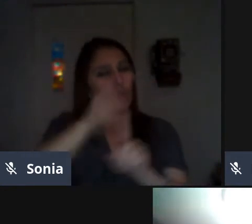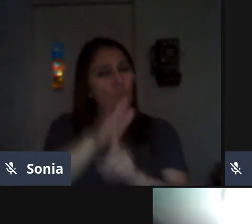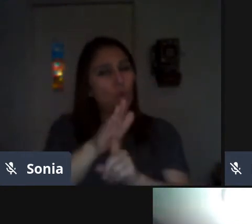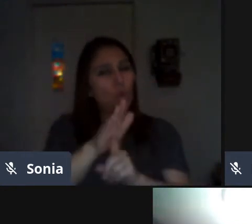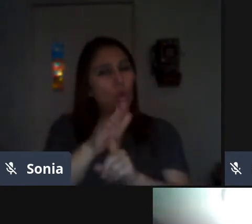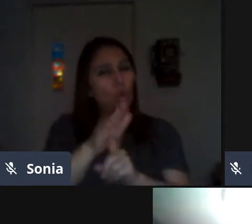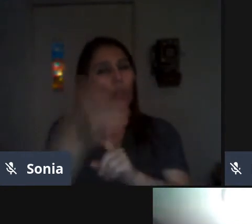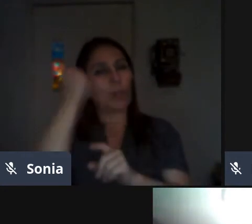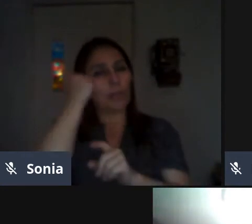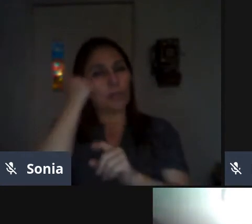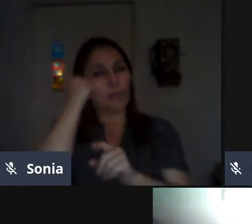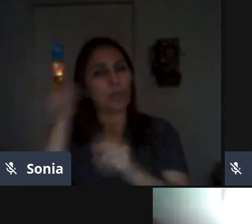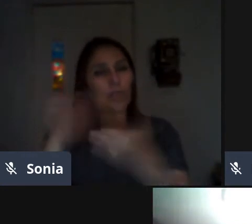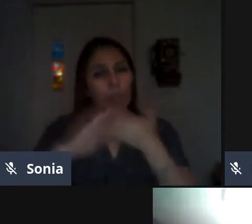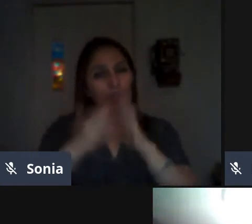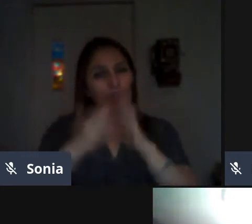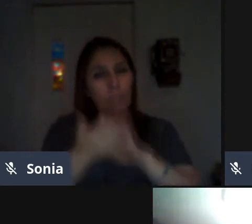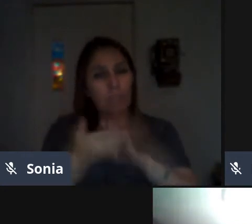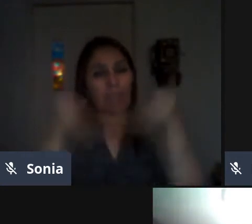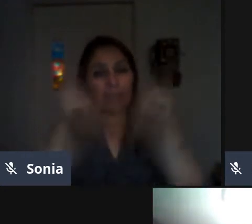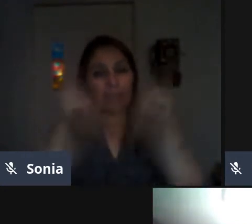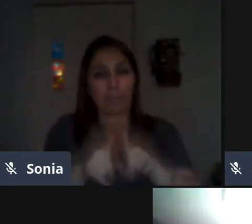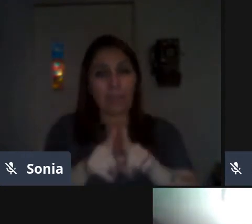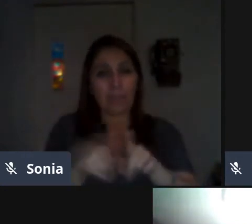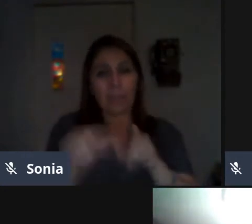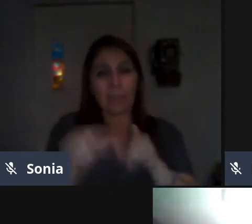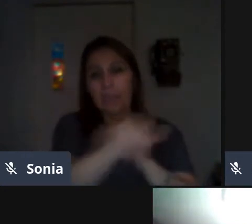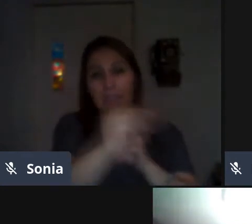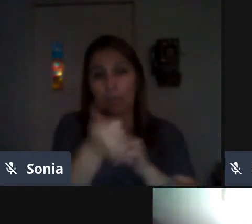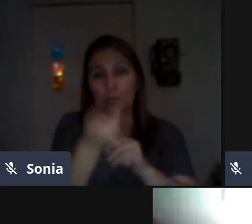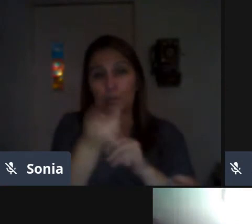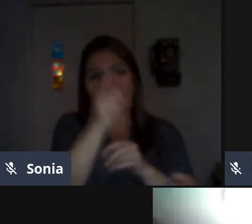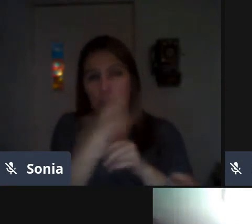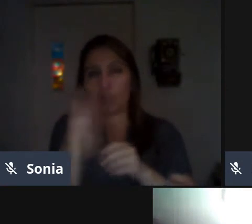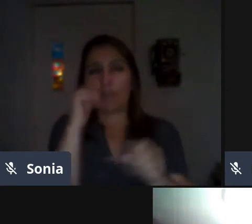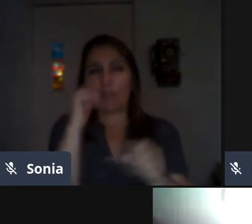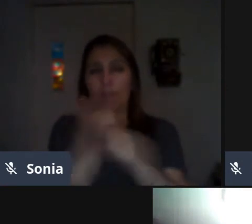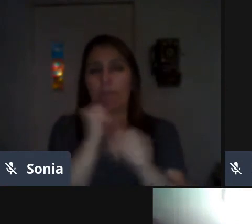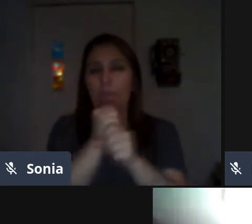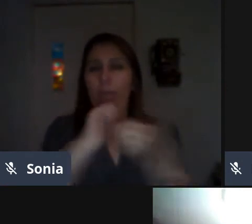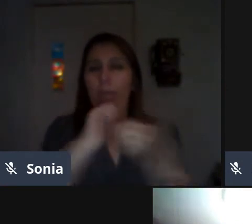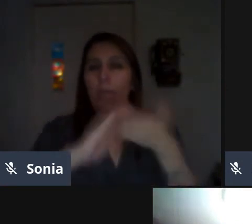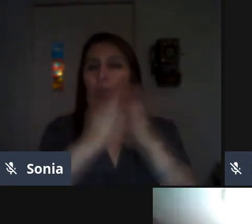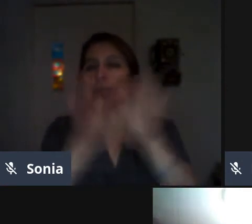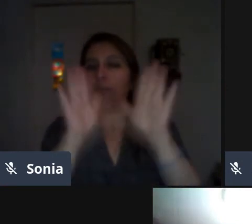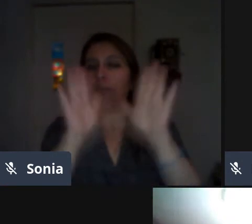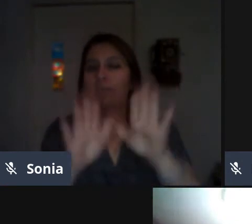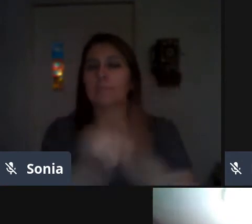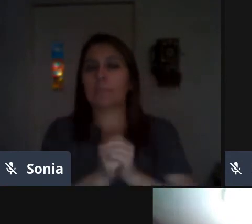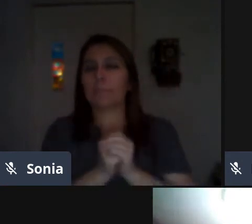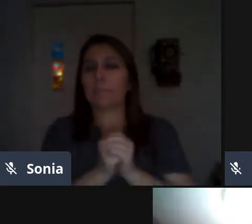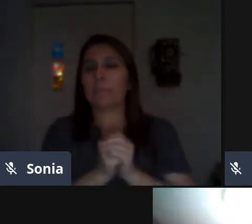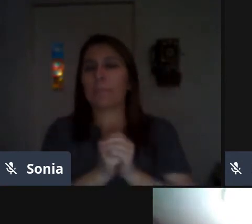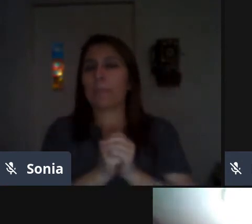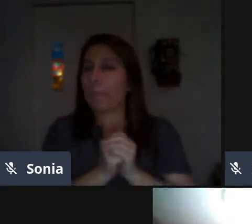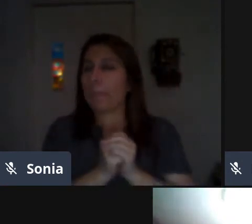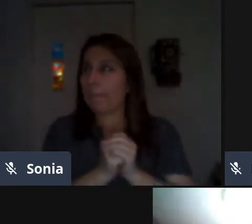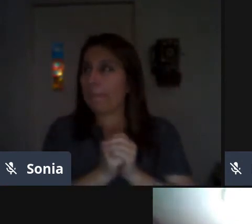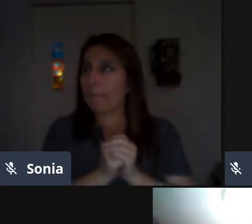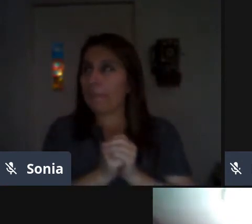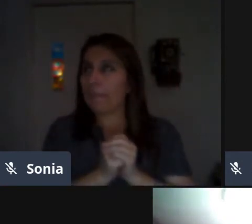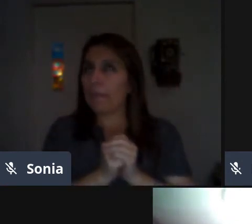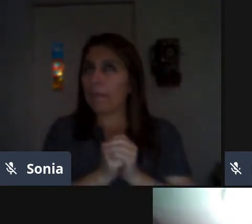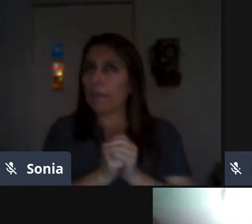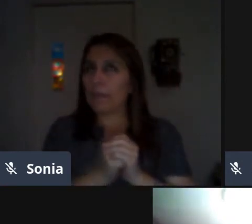realmente el asco cada vez si ese papel el bien puede servir